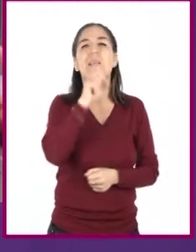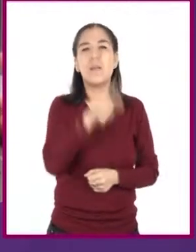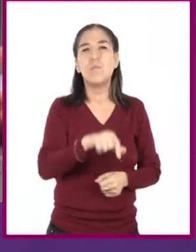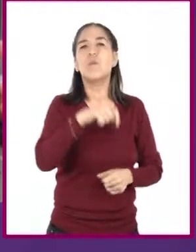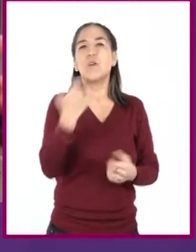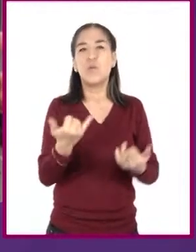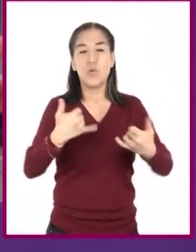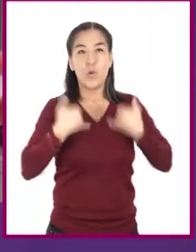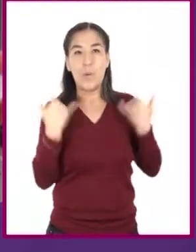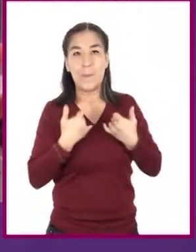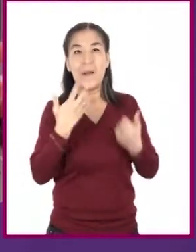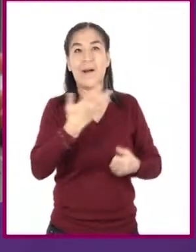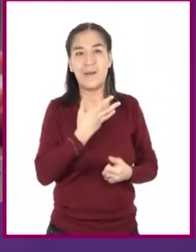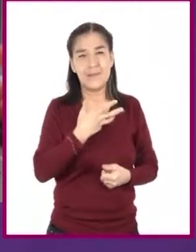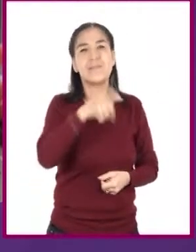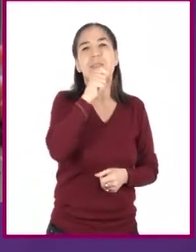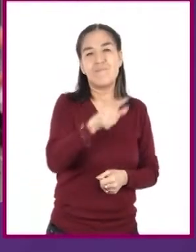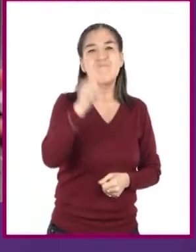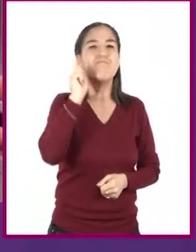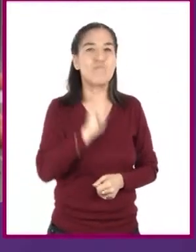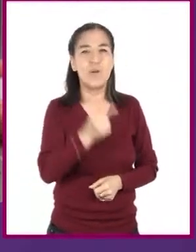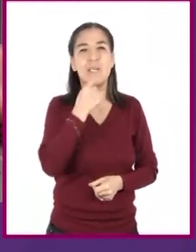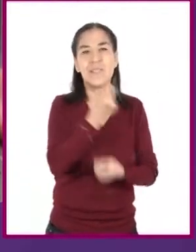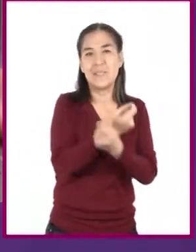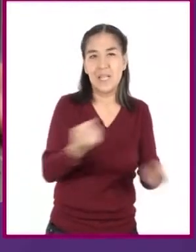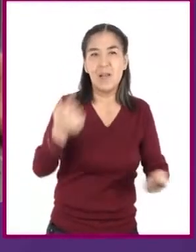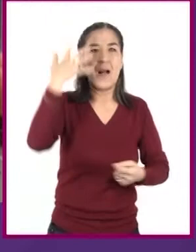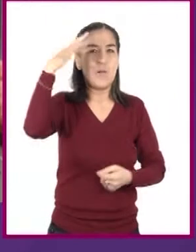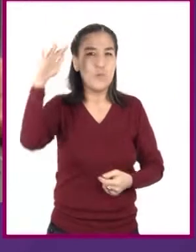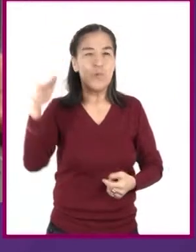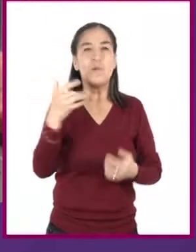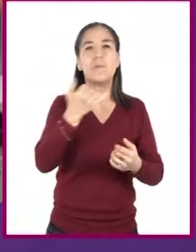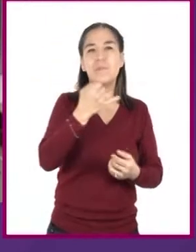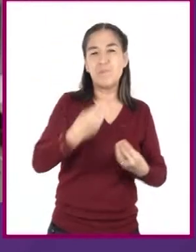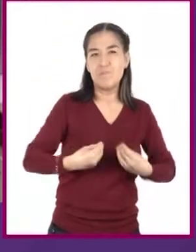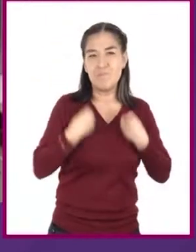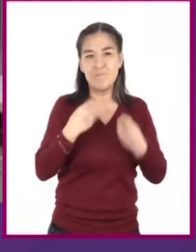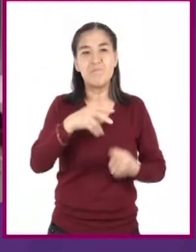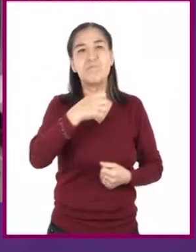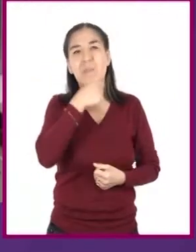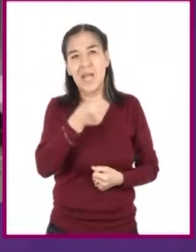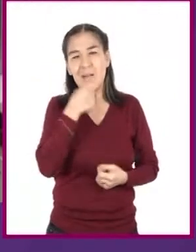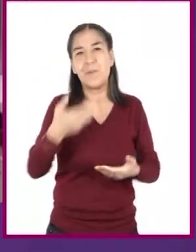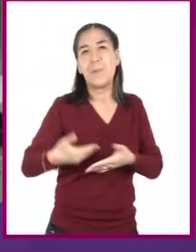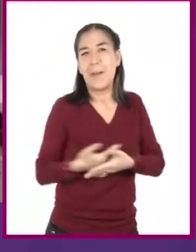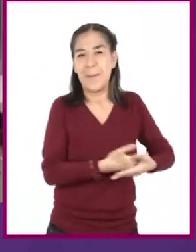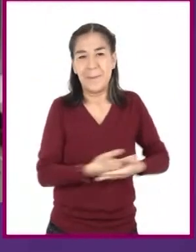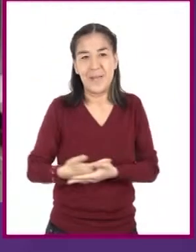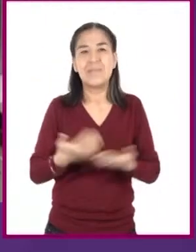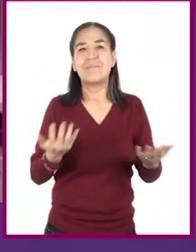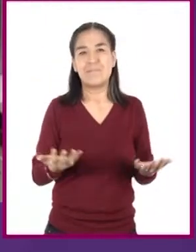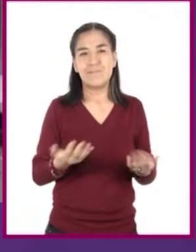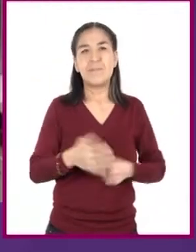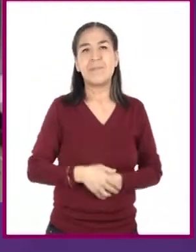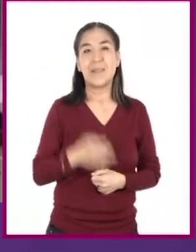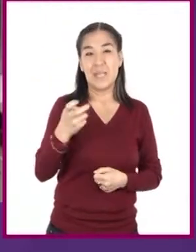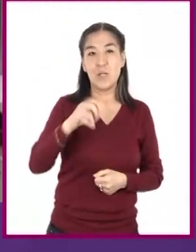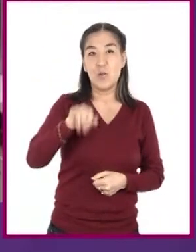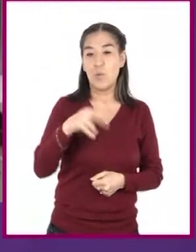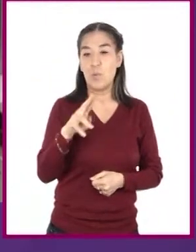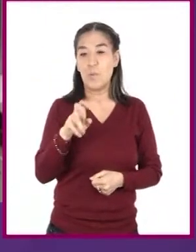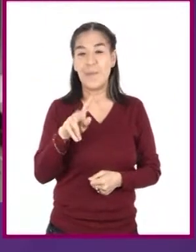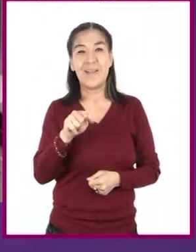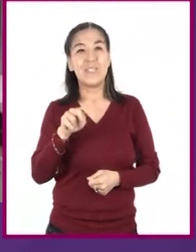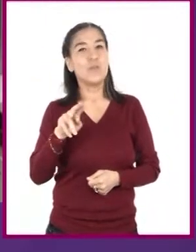jóvenes, evidentemente existen niñas y niños, adultos, viejos, bebés. Por lo tanto, la juventud,